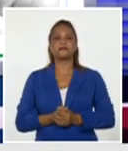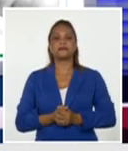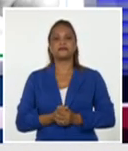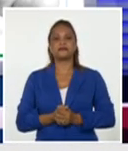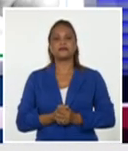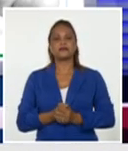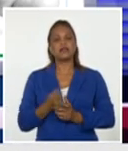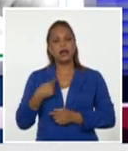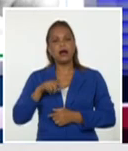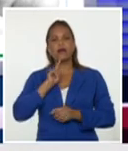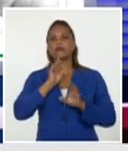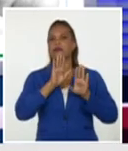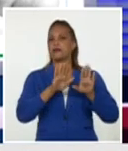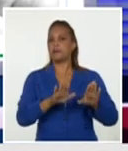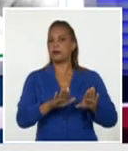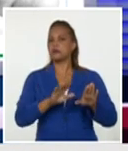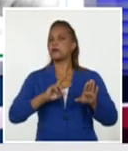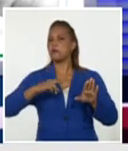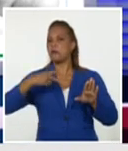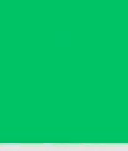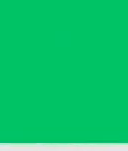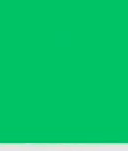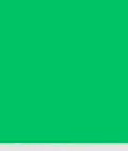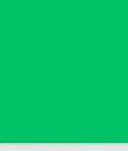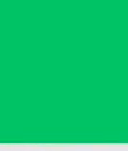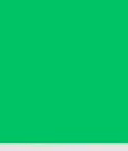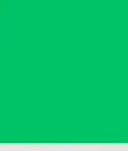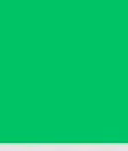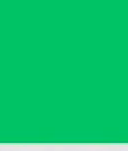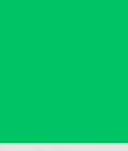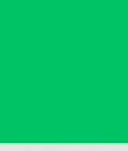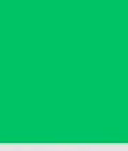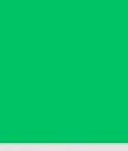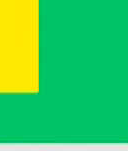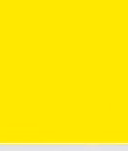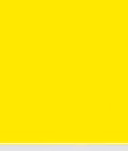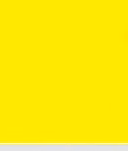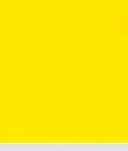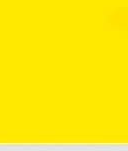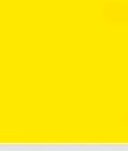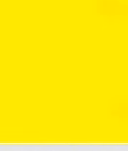vamos a una pausa y enseguida estamos de vuelta.